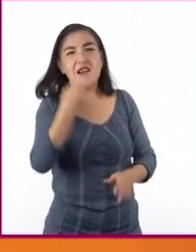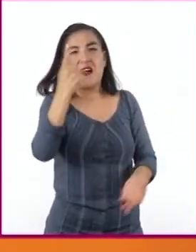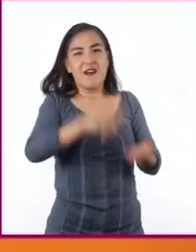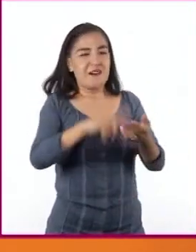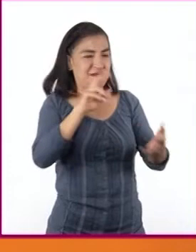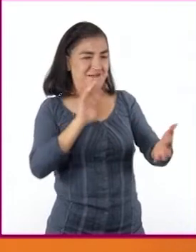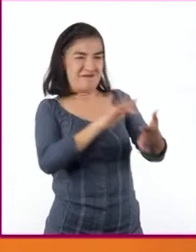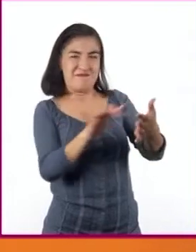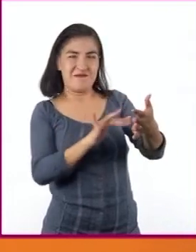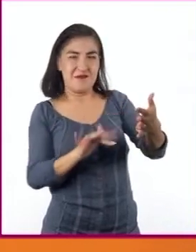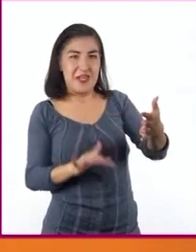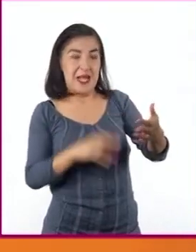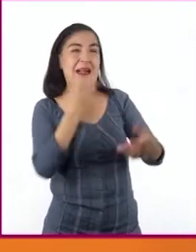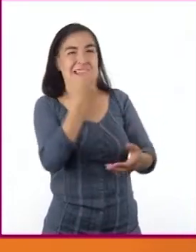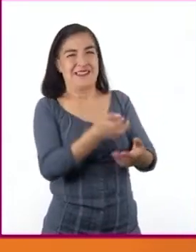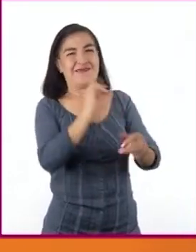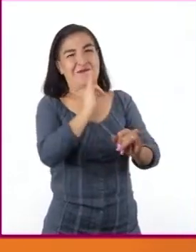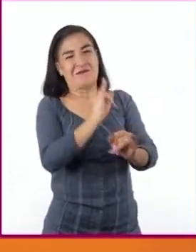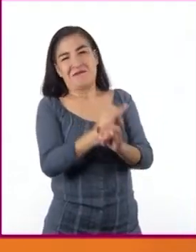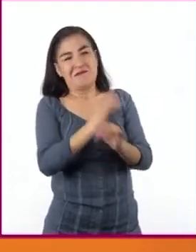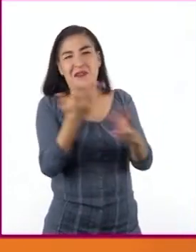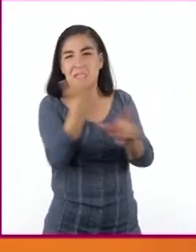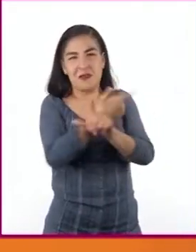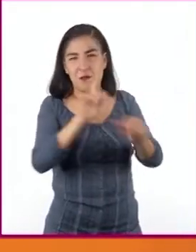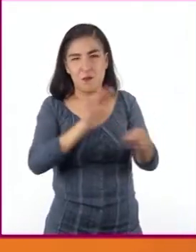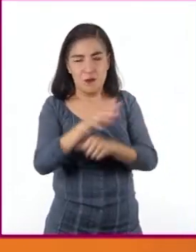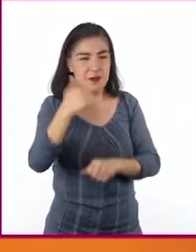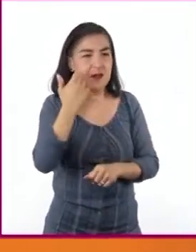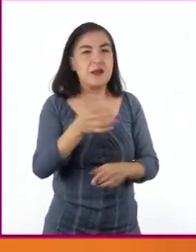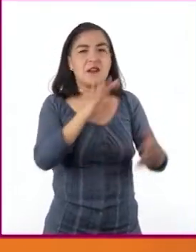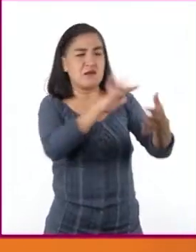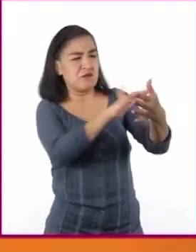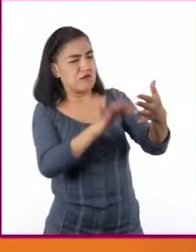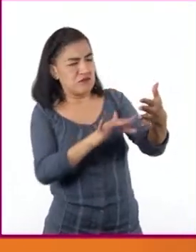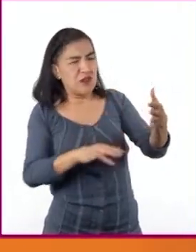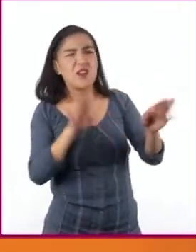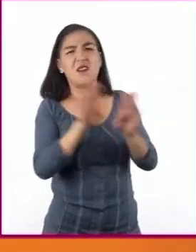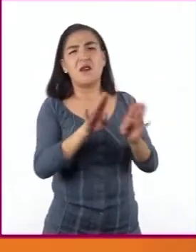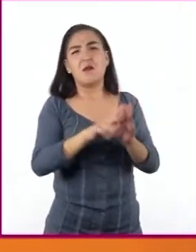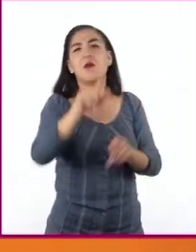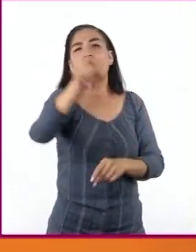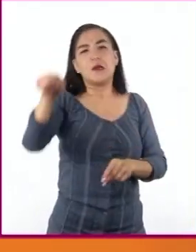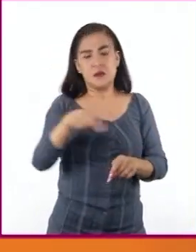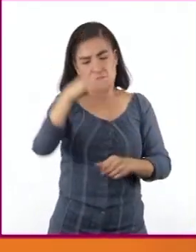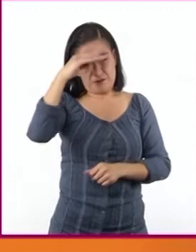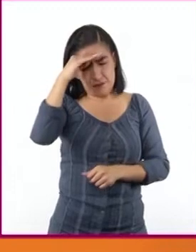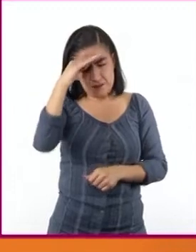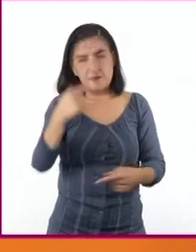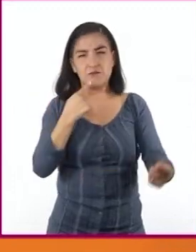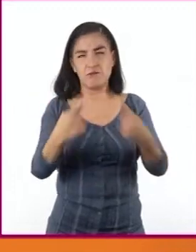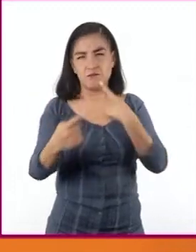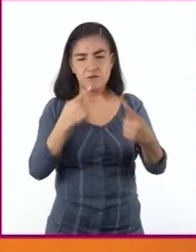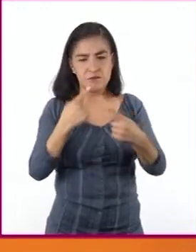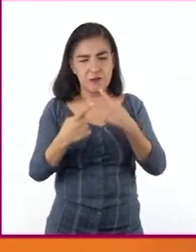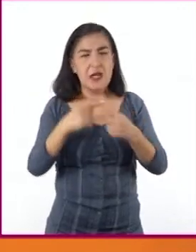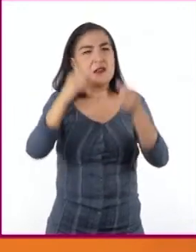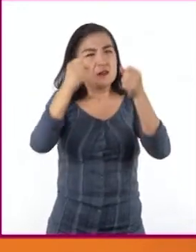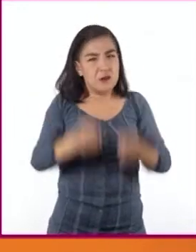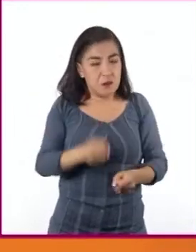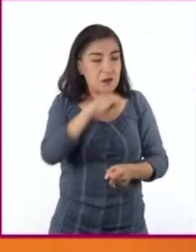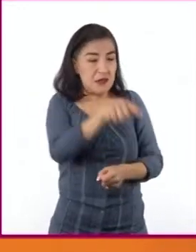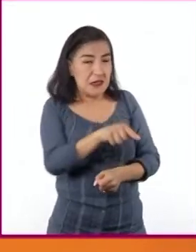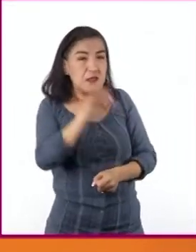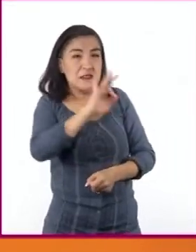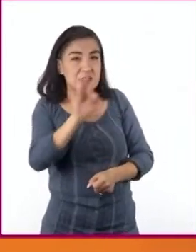reciben de esas fuentes, pueden asumir una postura crítica e incluso tomar decisiones sobre si